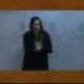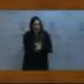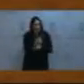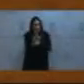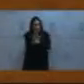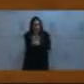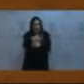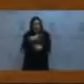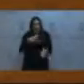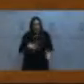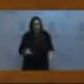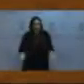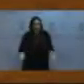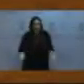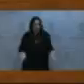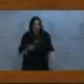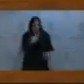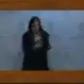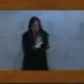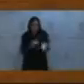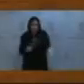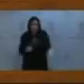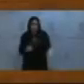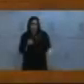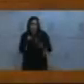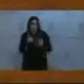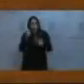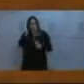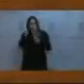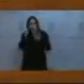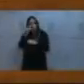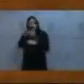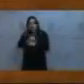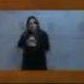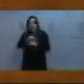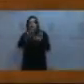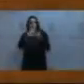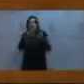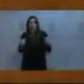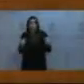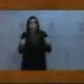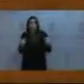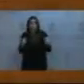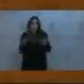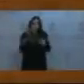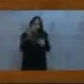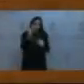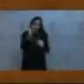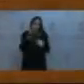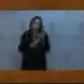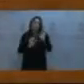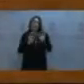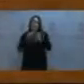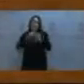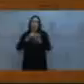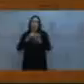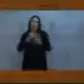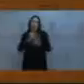Dígalo aquí. ¿Quién lo envió? ¿Los ganaderos asturianos y los que la recibieron en Tineo? ¿Quién se la envió?